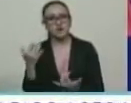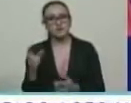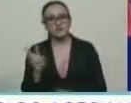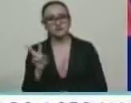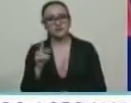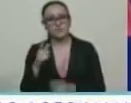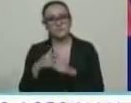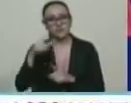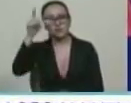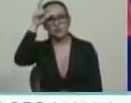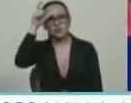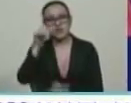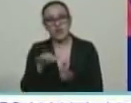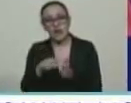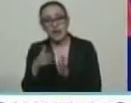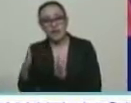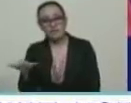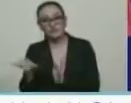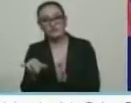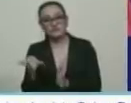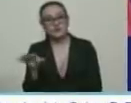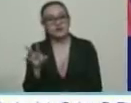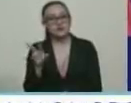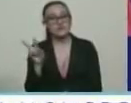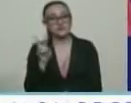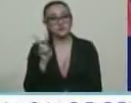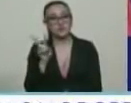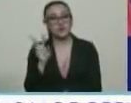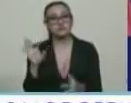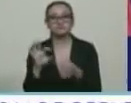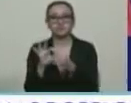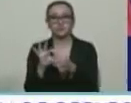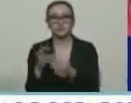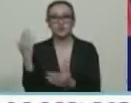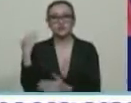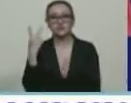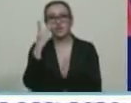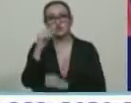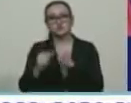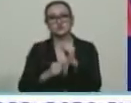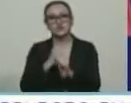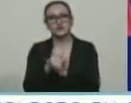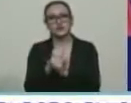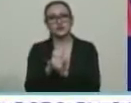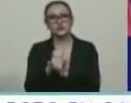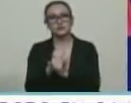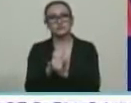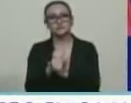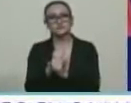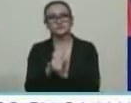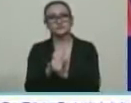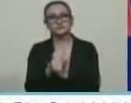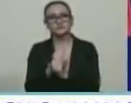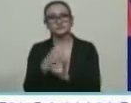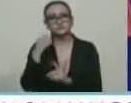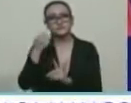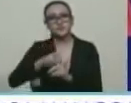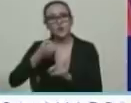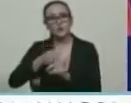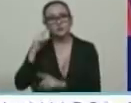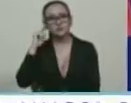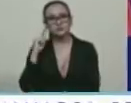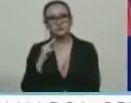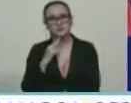y Turquía está al lado de Venezuela en esto. Hace dos siglos, la lucha de Simón Bolívar,